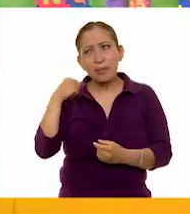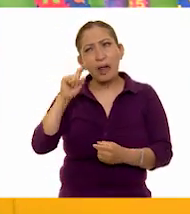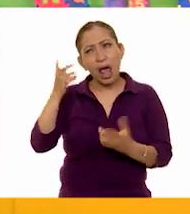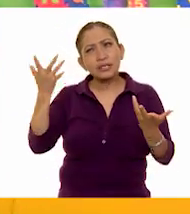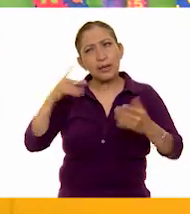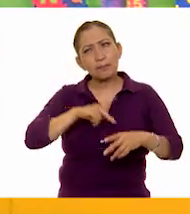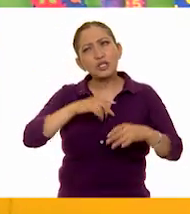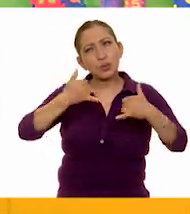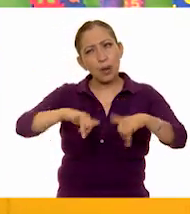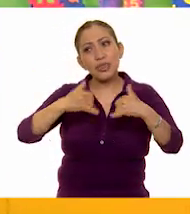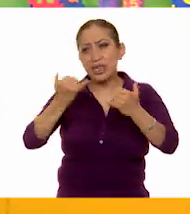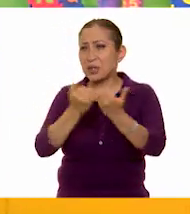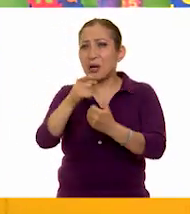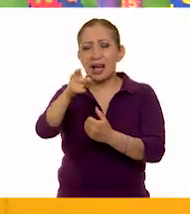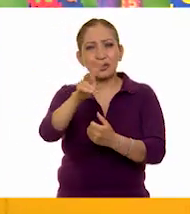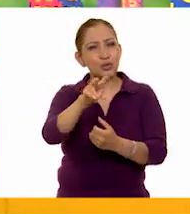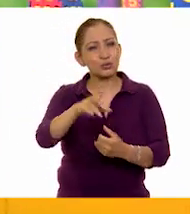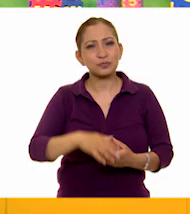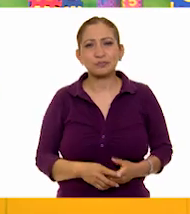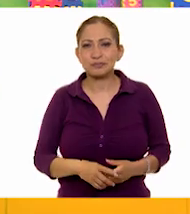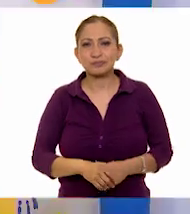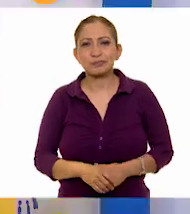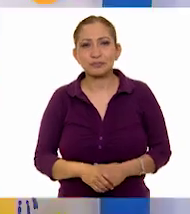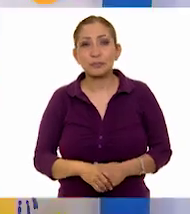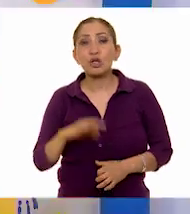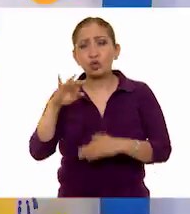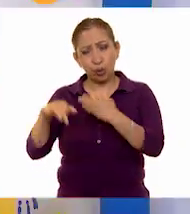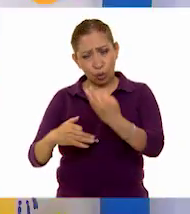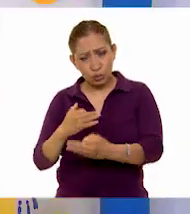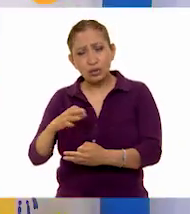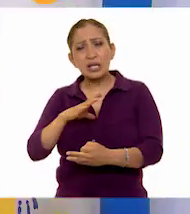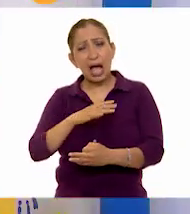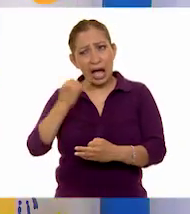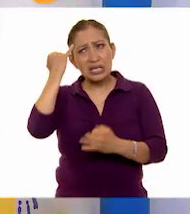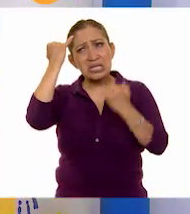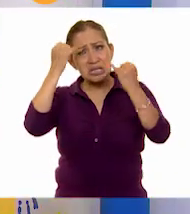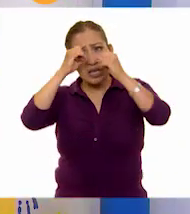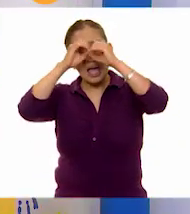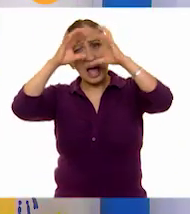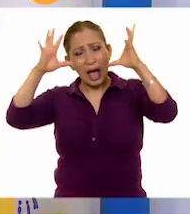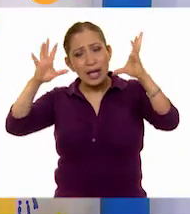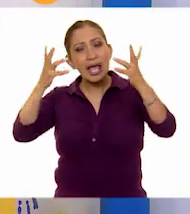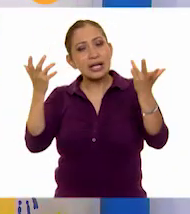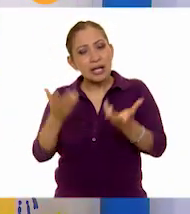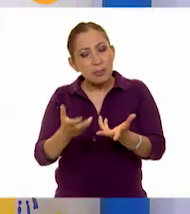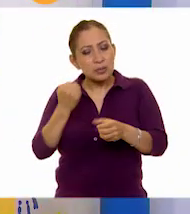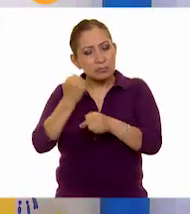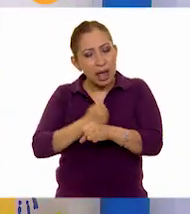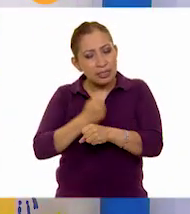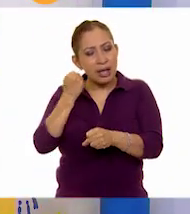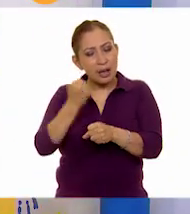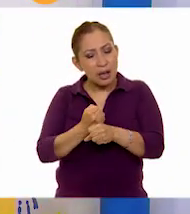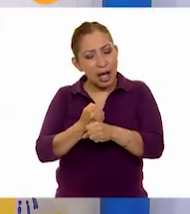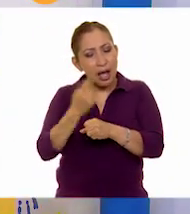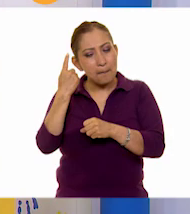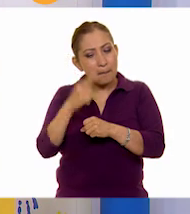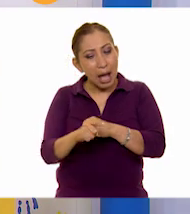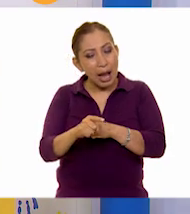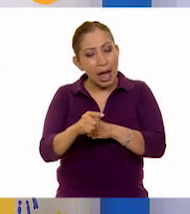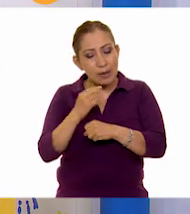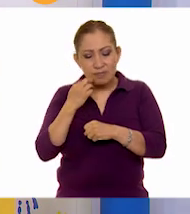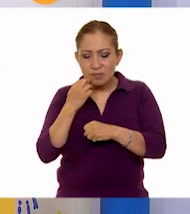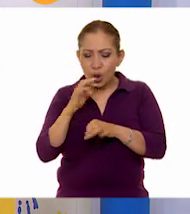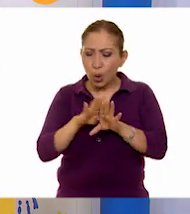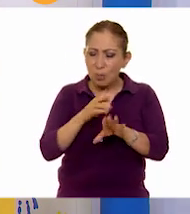construir mis propios juguetes así como ellas. Todos tenemos creatividad y la ponemos en práctica para hacer y